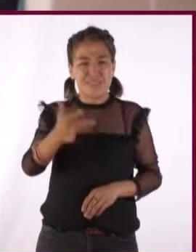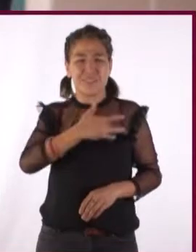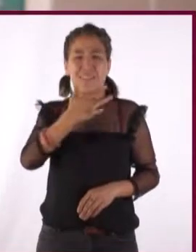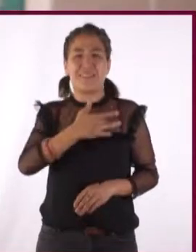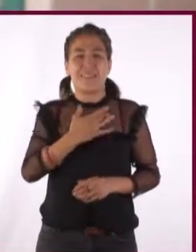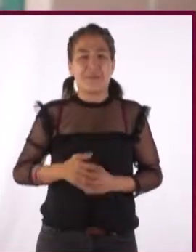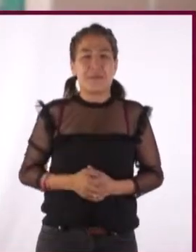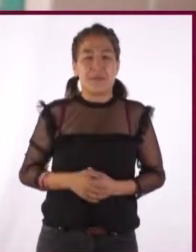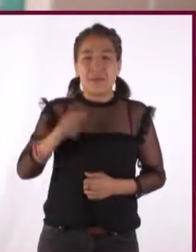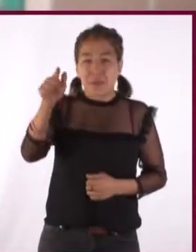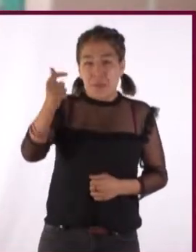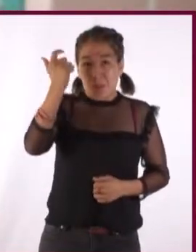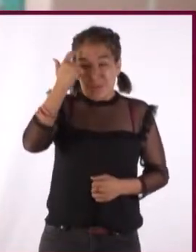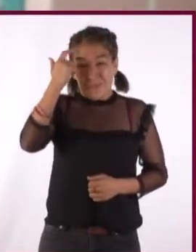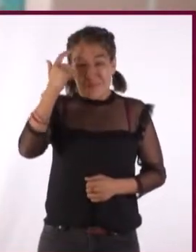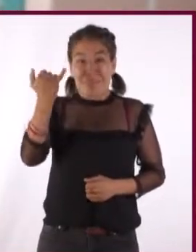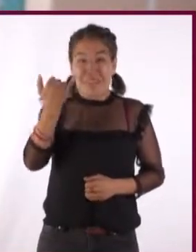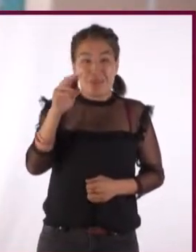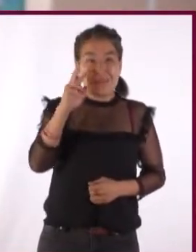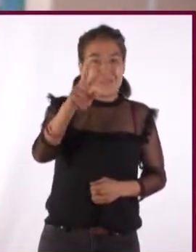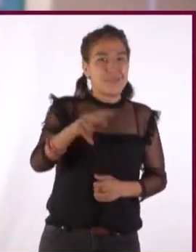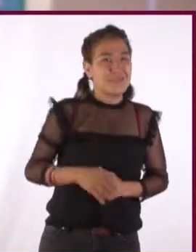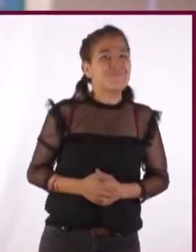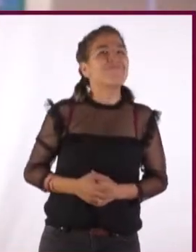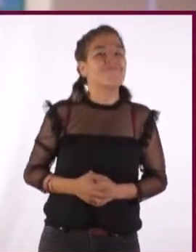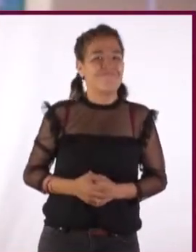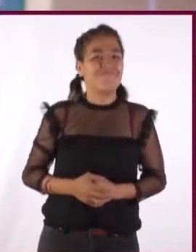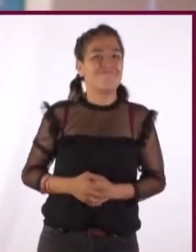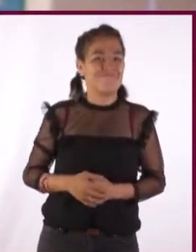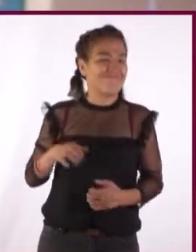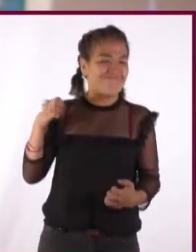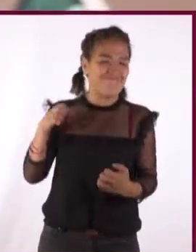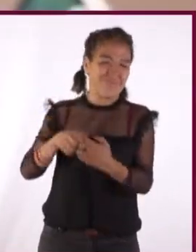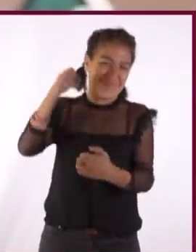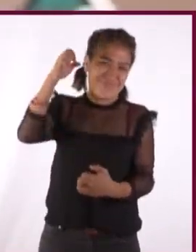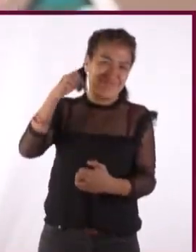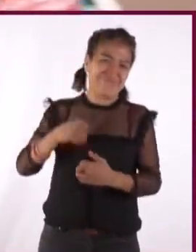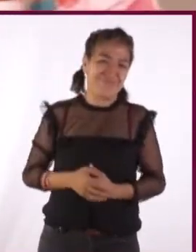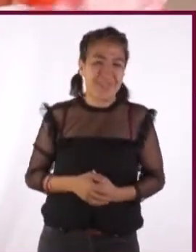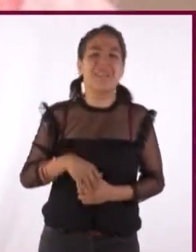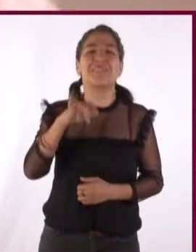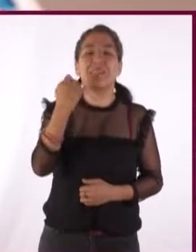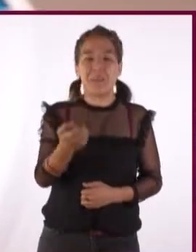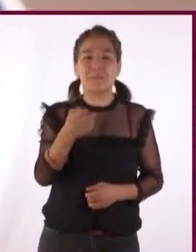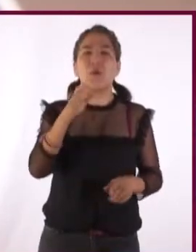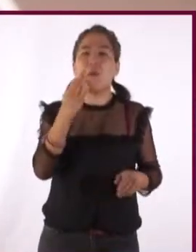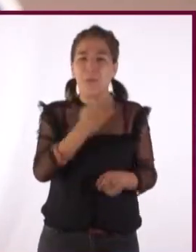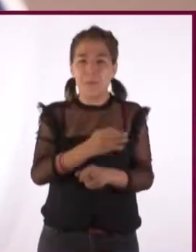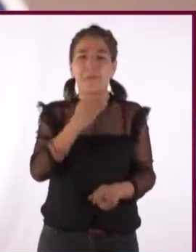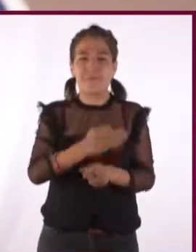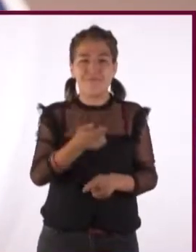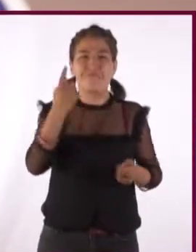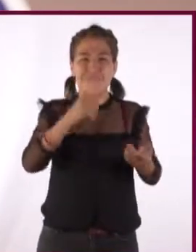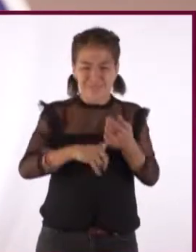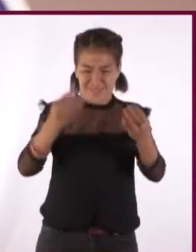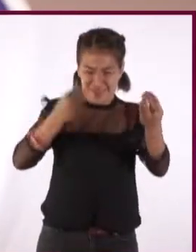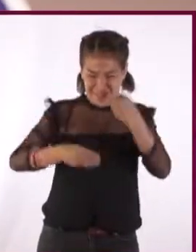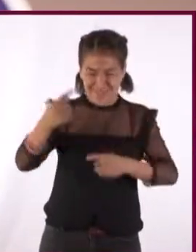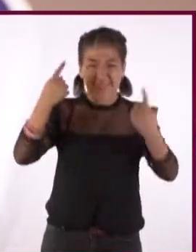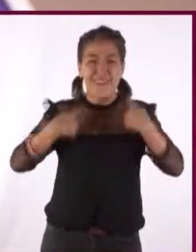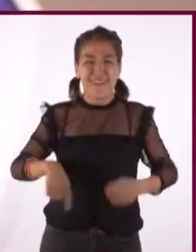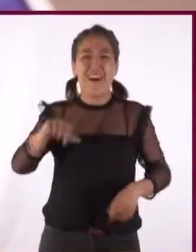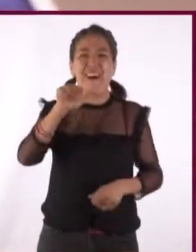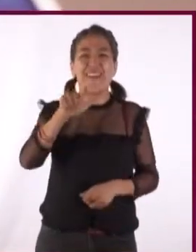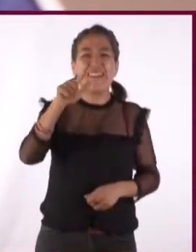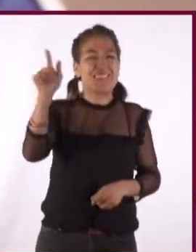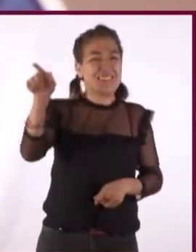tus sentidos. Así que tus ojos y tu mente te engañaron, mi querido Ernesto. Claro, ahora entiendo el porqué, el atuendo de los personajes de